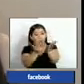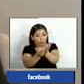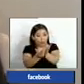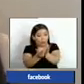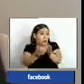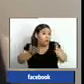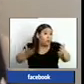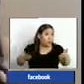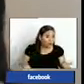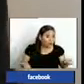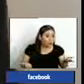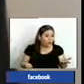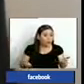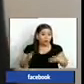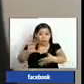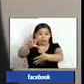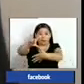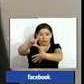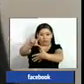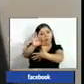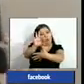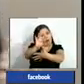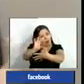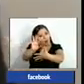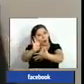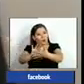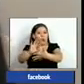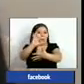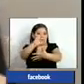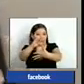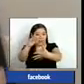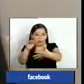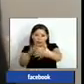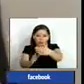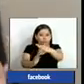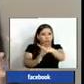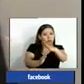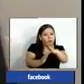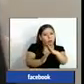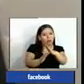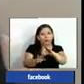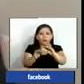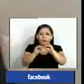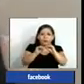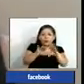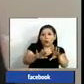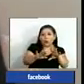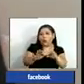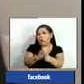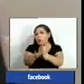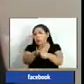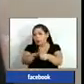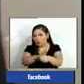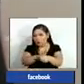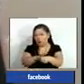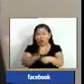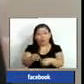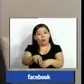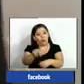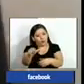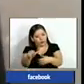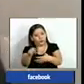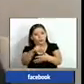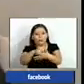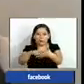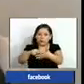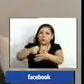que aunque algunos países han logrado limitar la expansión del virus, hay otros que a pesar